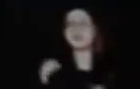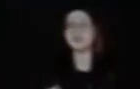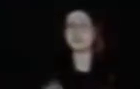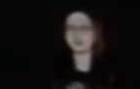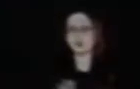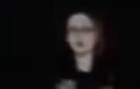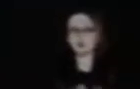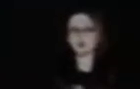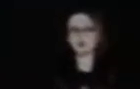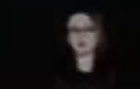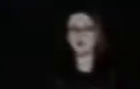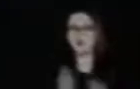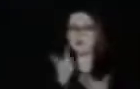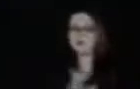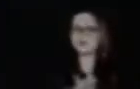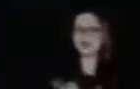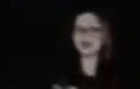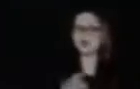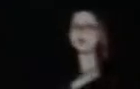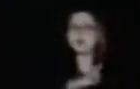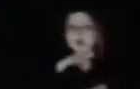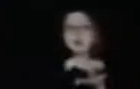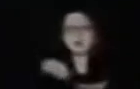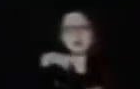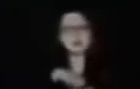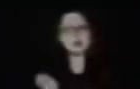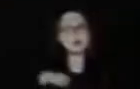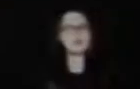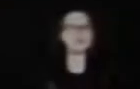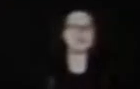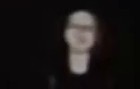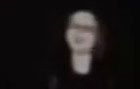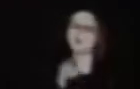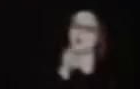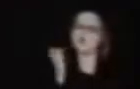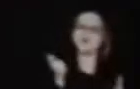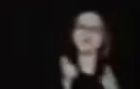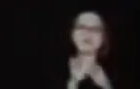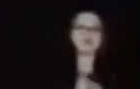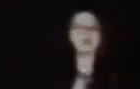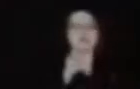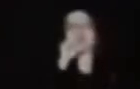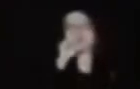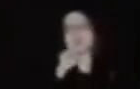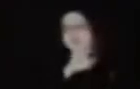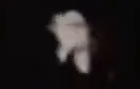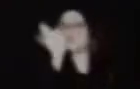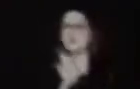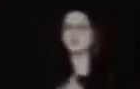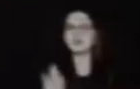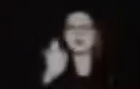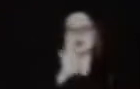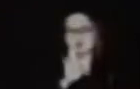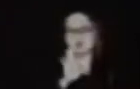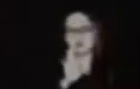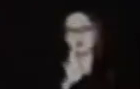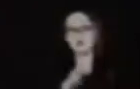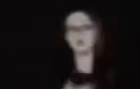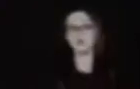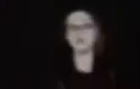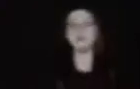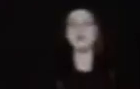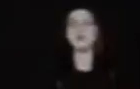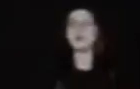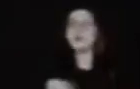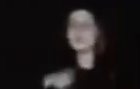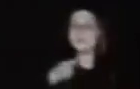adquisitivo del salario mínimo se ha deteriorado en 60% y el salario de